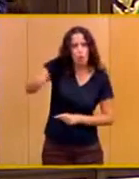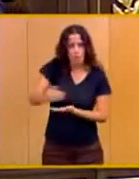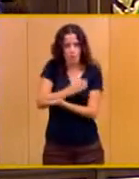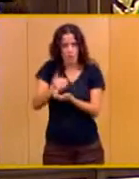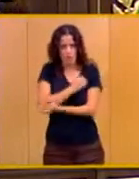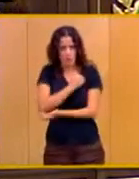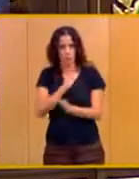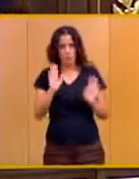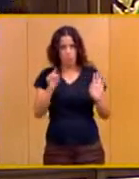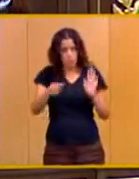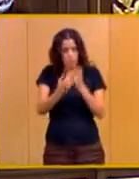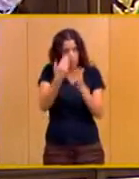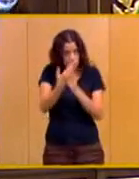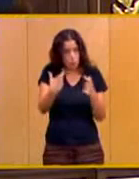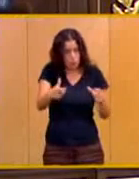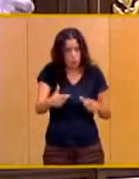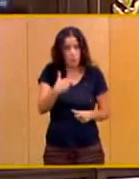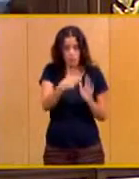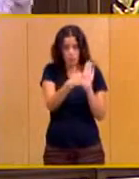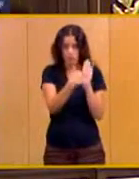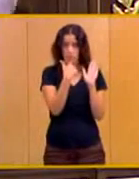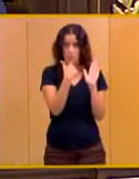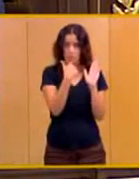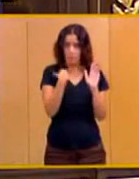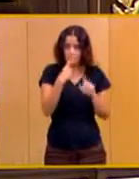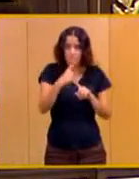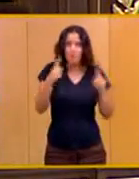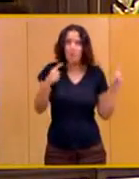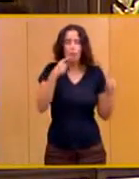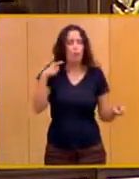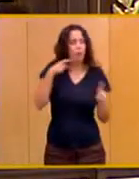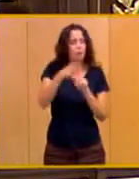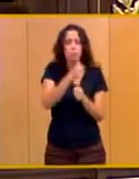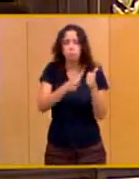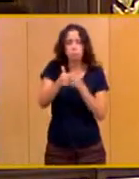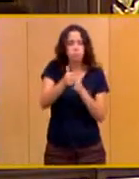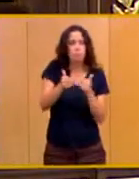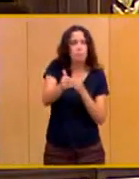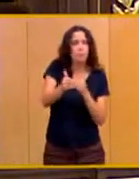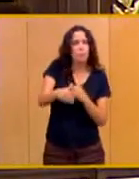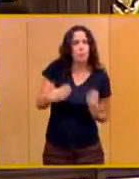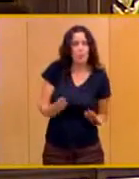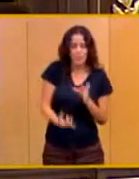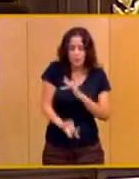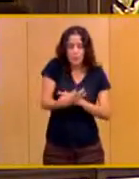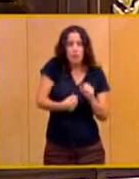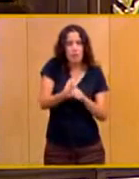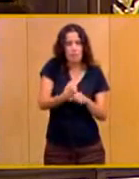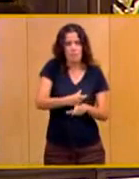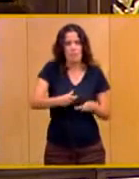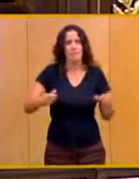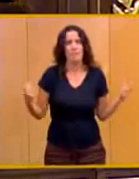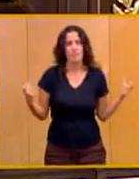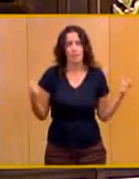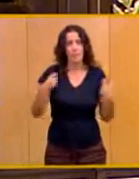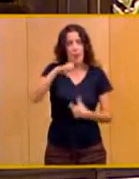diario de sesiones. Ese mismo año dijo que su objetivo prioritario para los próximos meses era la creación de empleo. Y la EPA